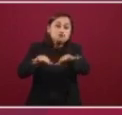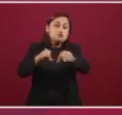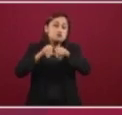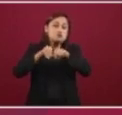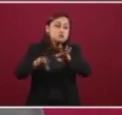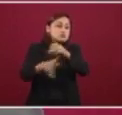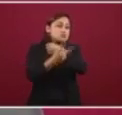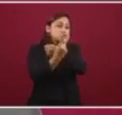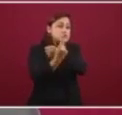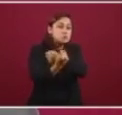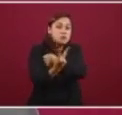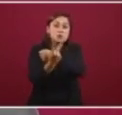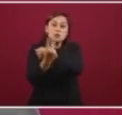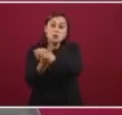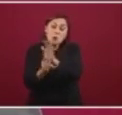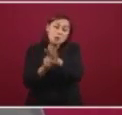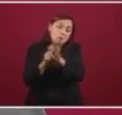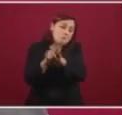días, ¿se acuerdan?